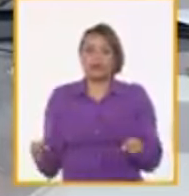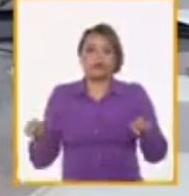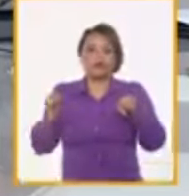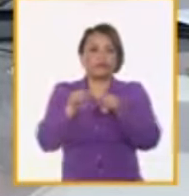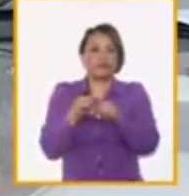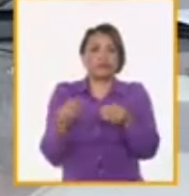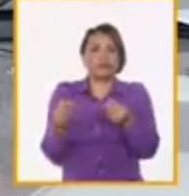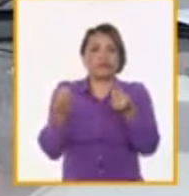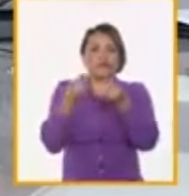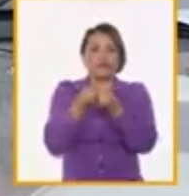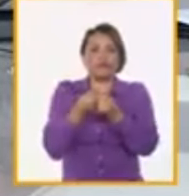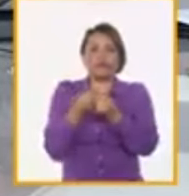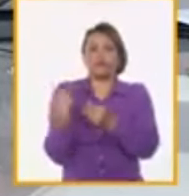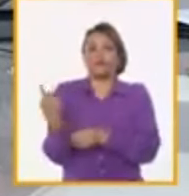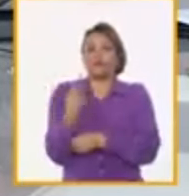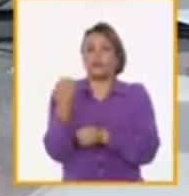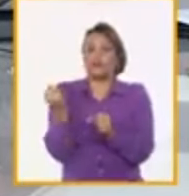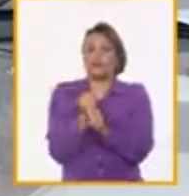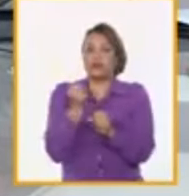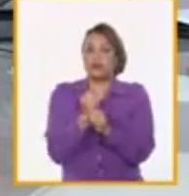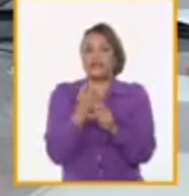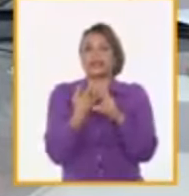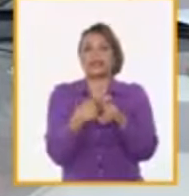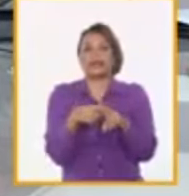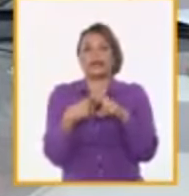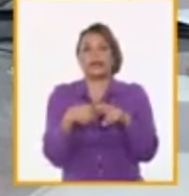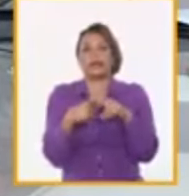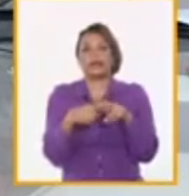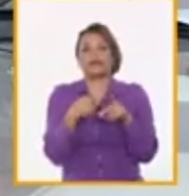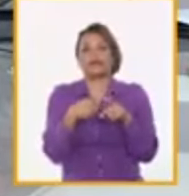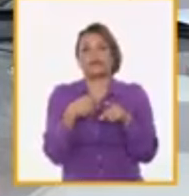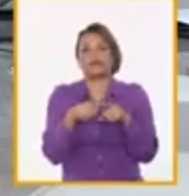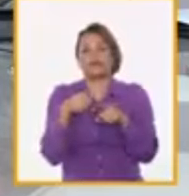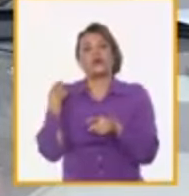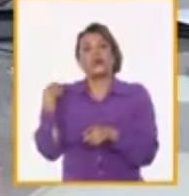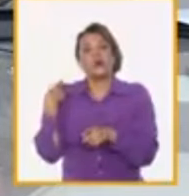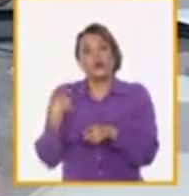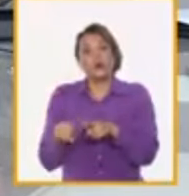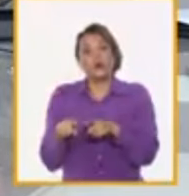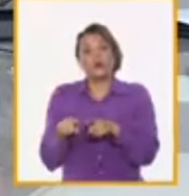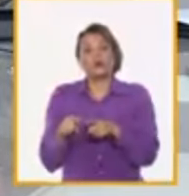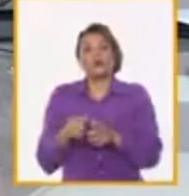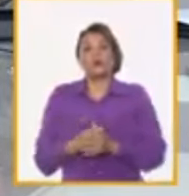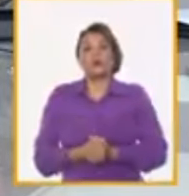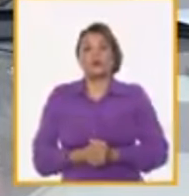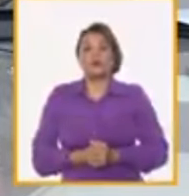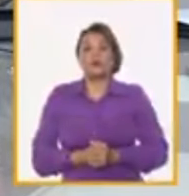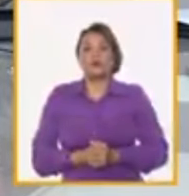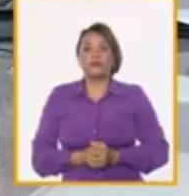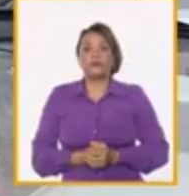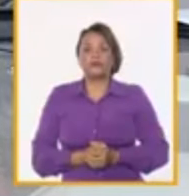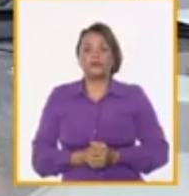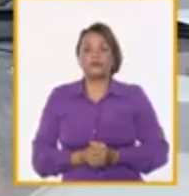para acompañarnos en esta tarea de reparar los equipos, y también con fuerza se han incorporado varios